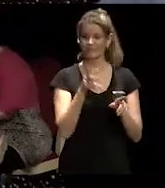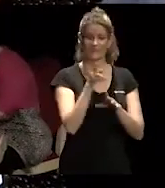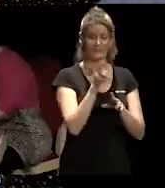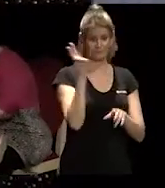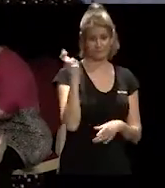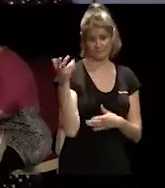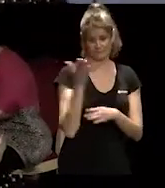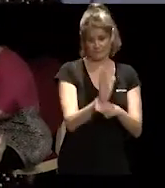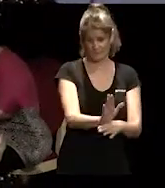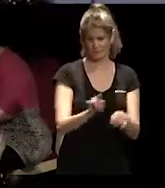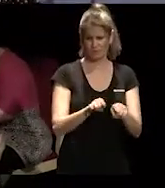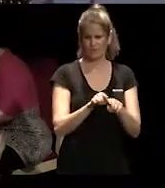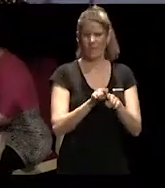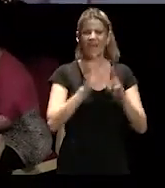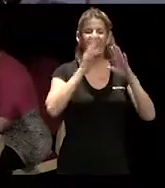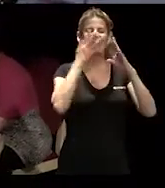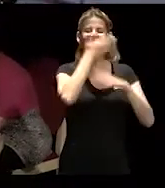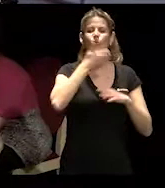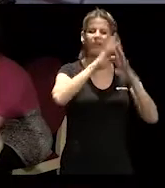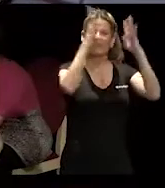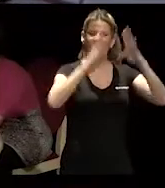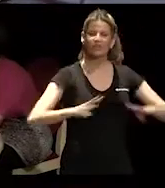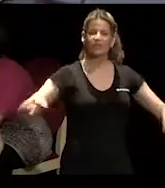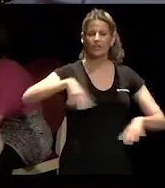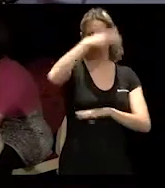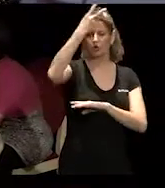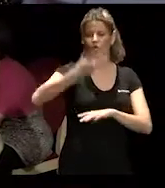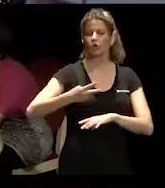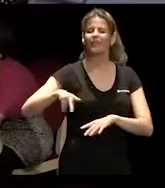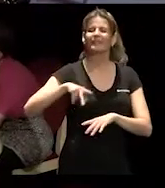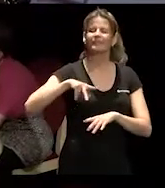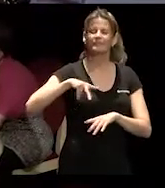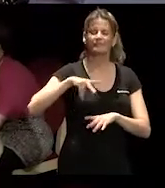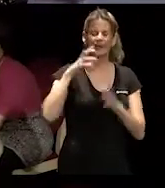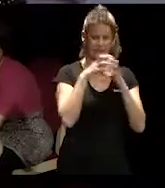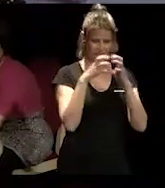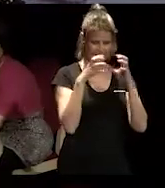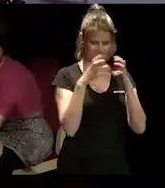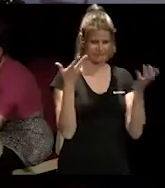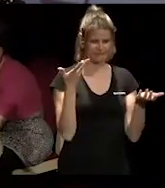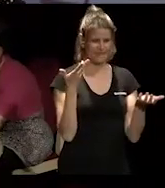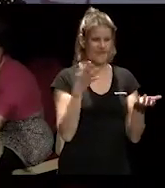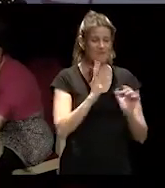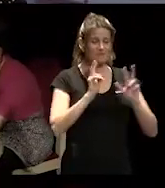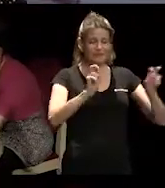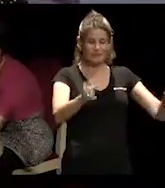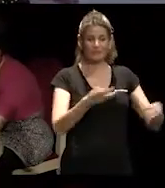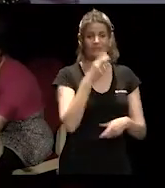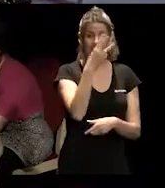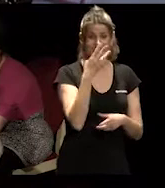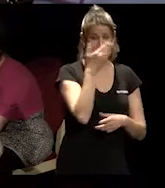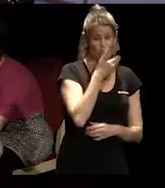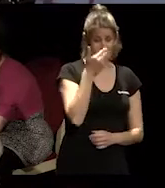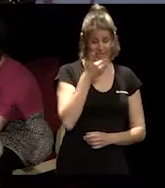representación del CAU, la Escuela de Circo de Granada, Centro de Artes Urbanos de Granada. En principio sería o es una de las tres escuelas que